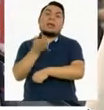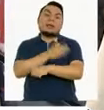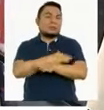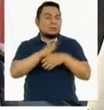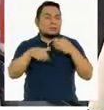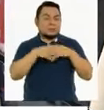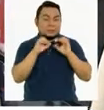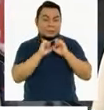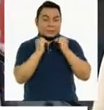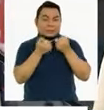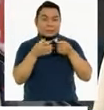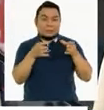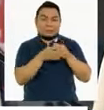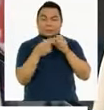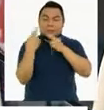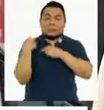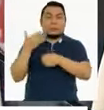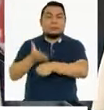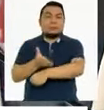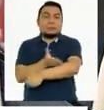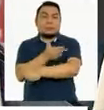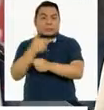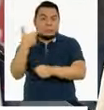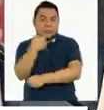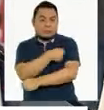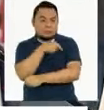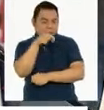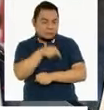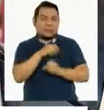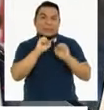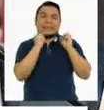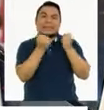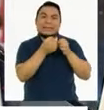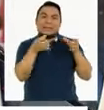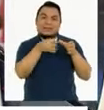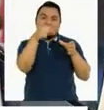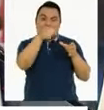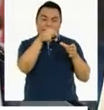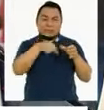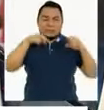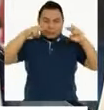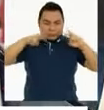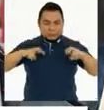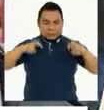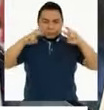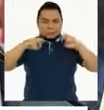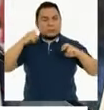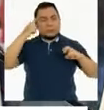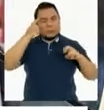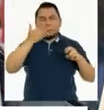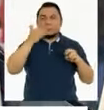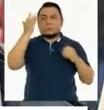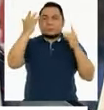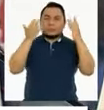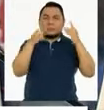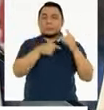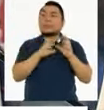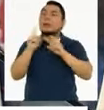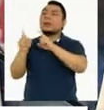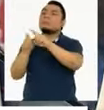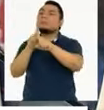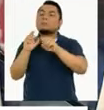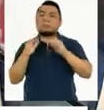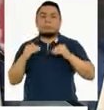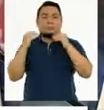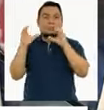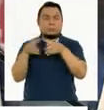con todo el equipo que está a cargo del proceso de vacunación, con la asesoría de un comité técnico consultivo de alto nivel